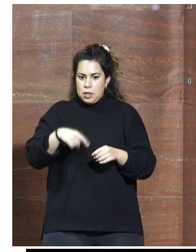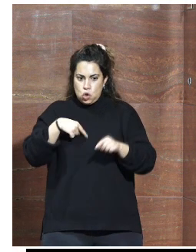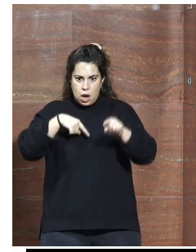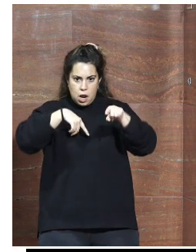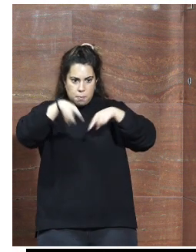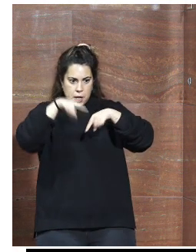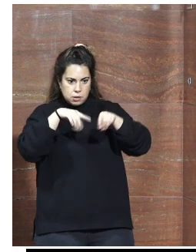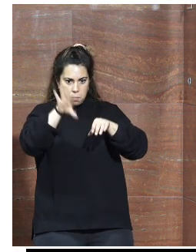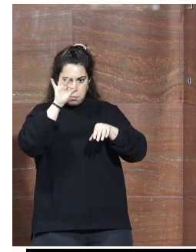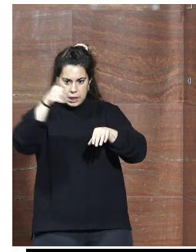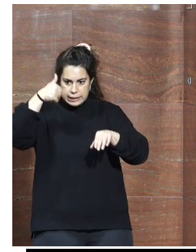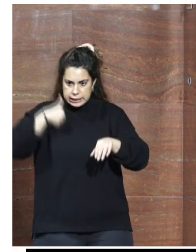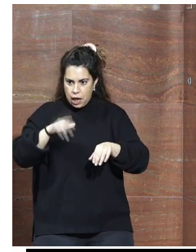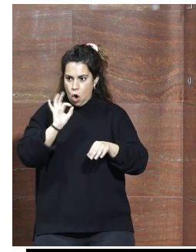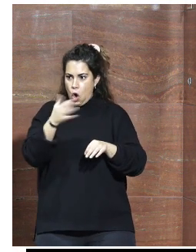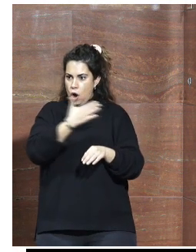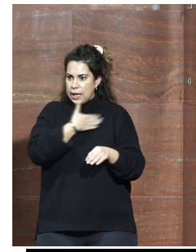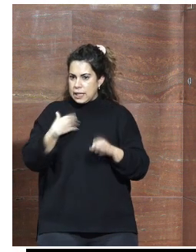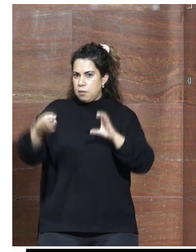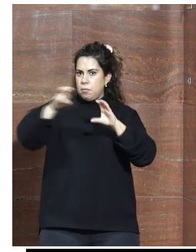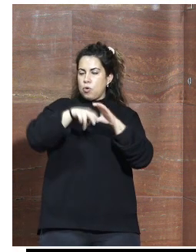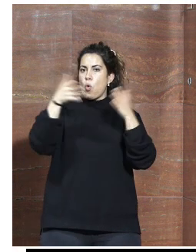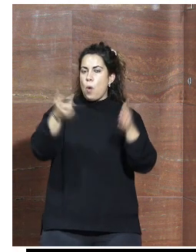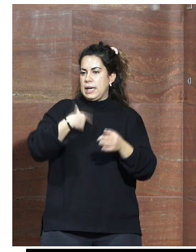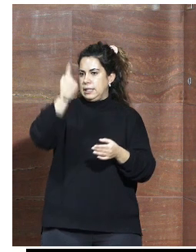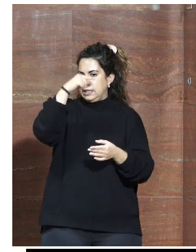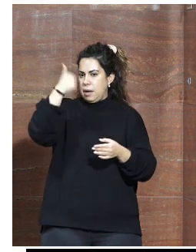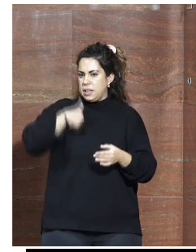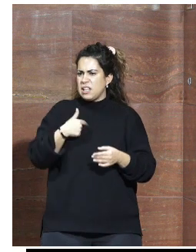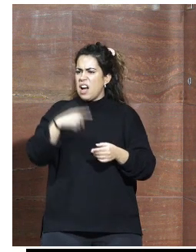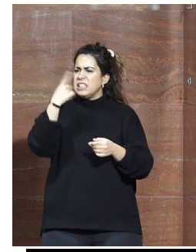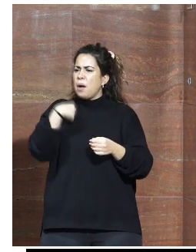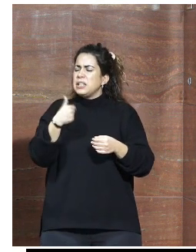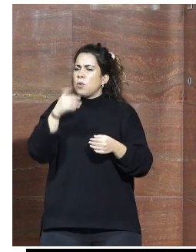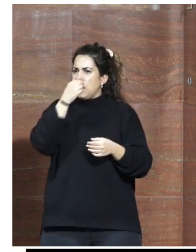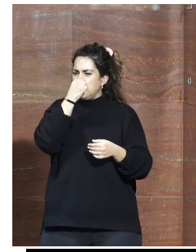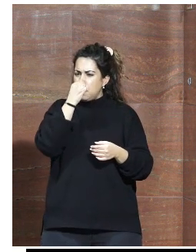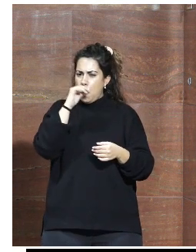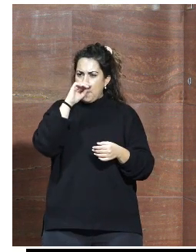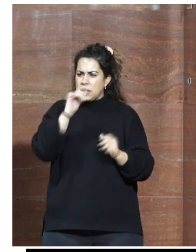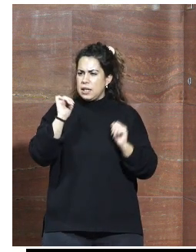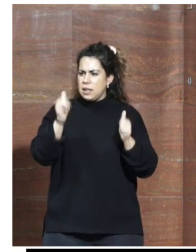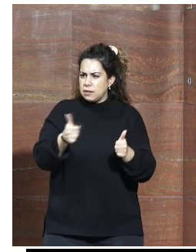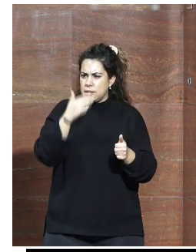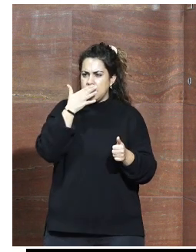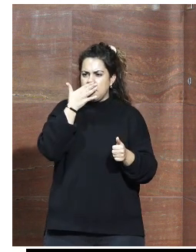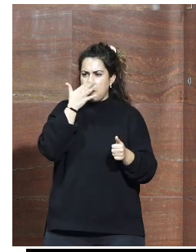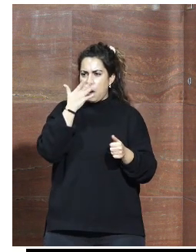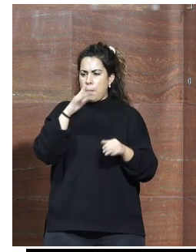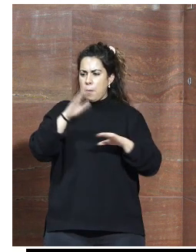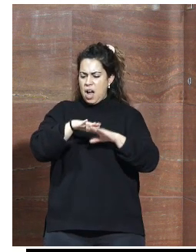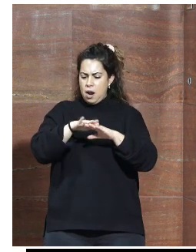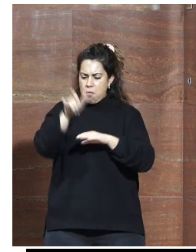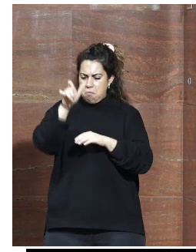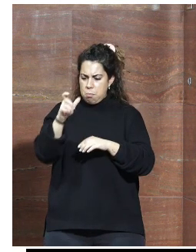transporte que le conviene o que va a utilizar. ¿Qué pasa? O sea, ¿hay alguna iniciativa en este sentido de un